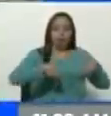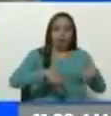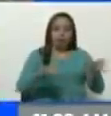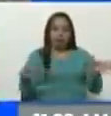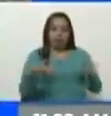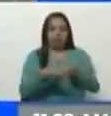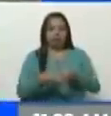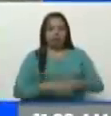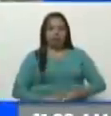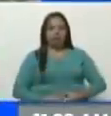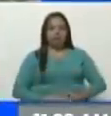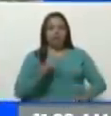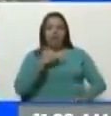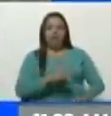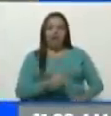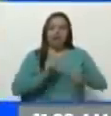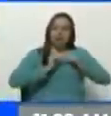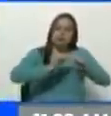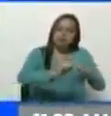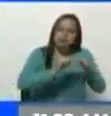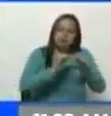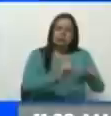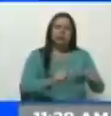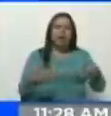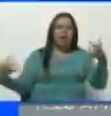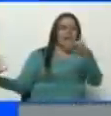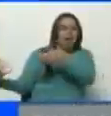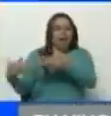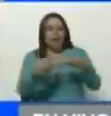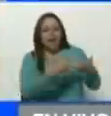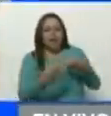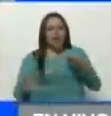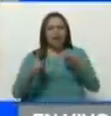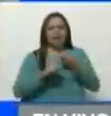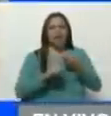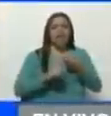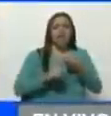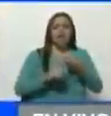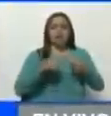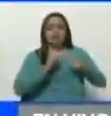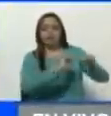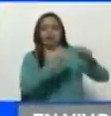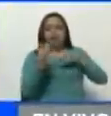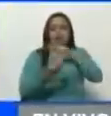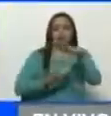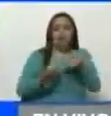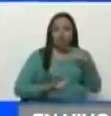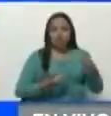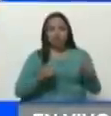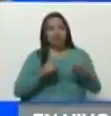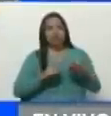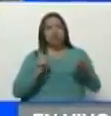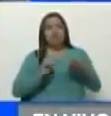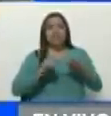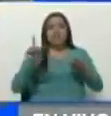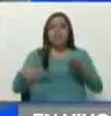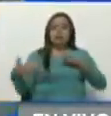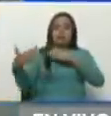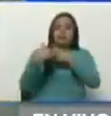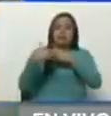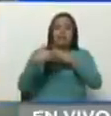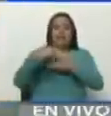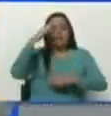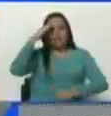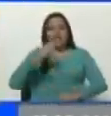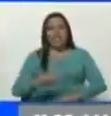Lo que había resistido el fascismo, lo que había resistido la contrarrevolución, lo que había resistido los ataques del ejército